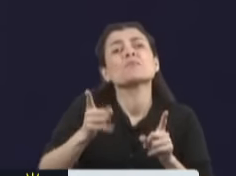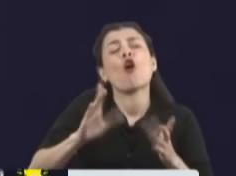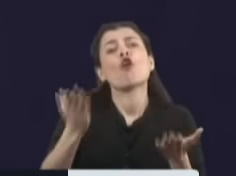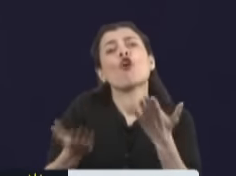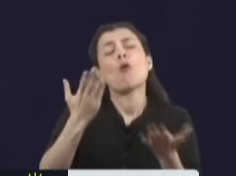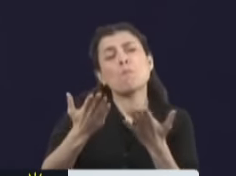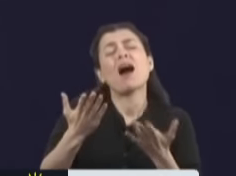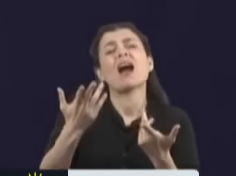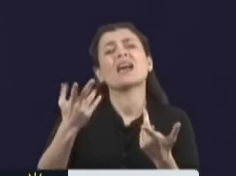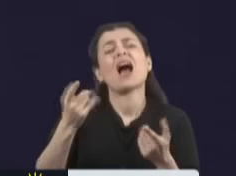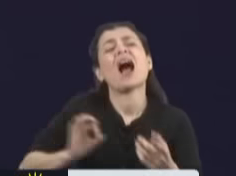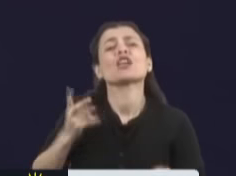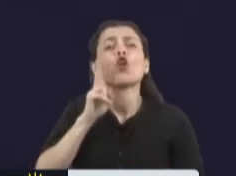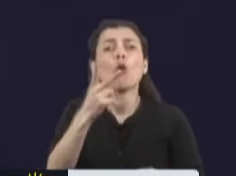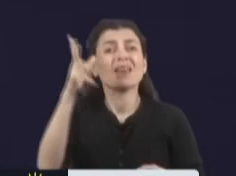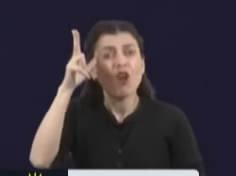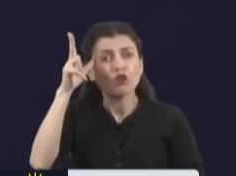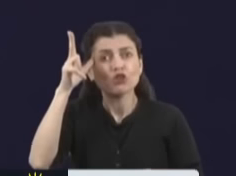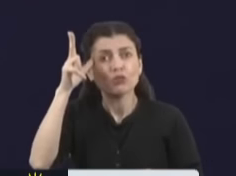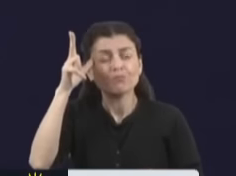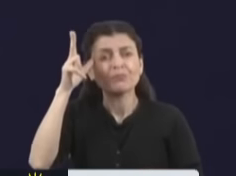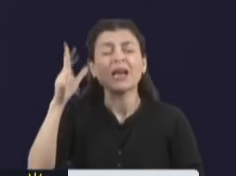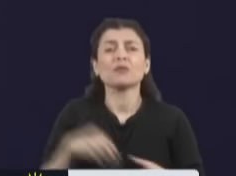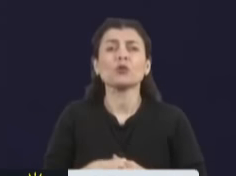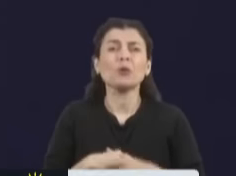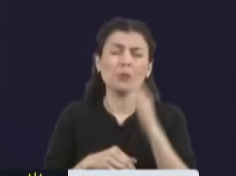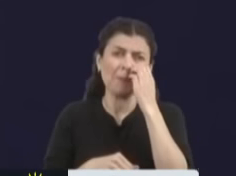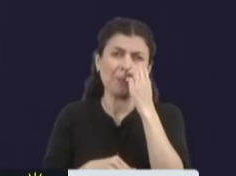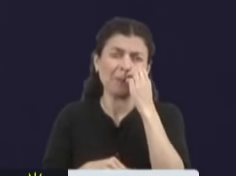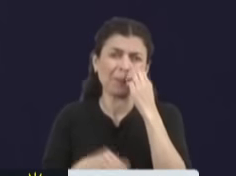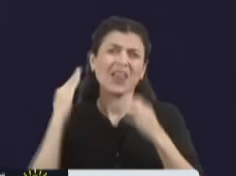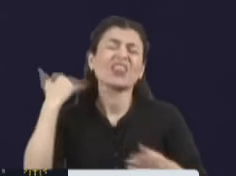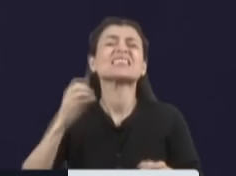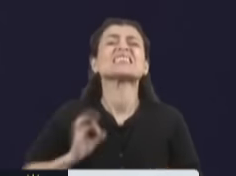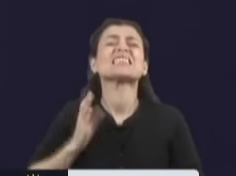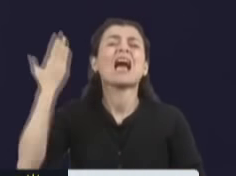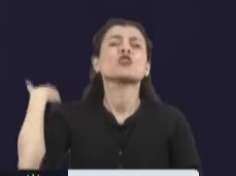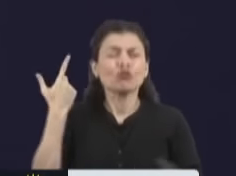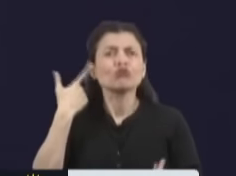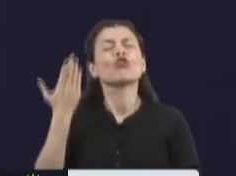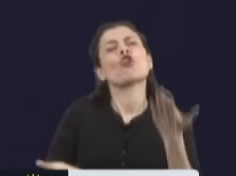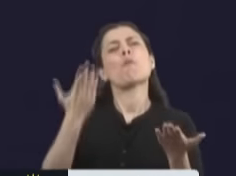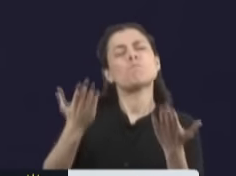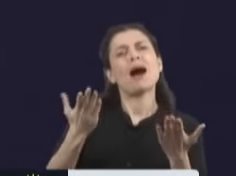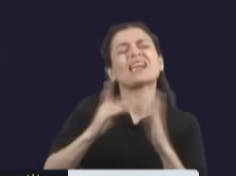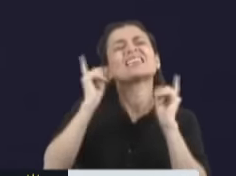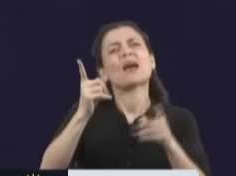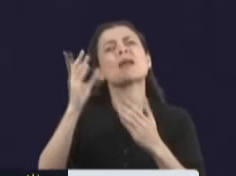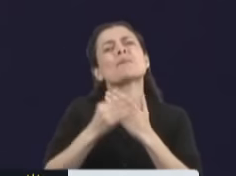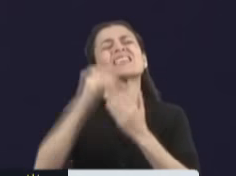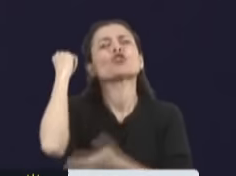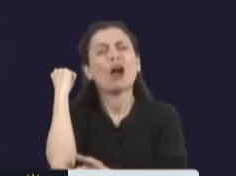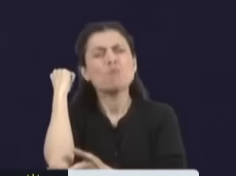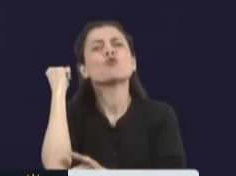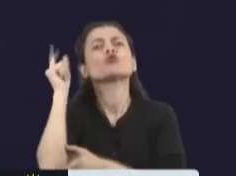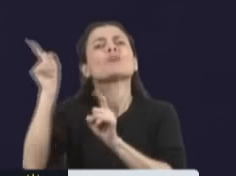hace 16 años atrás de esta forma queda consolidada el ancla fiscal del programa económico del ministro caputo y de por supuesto